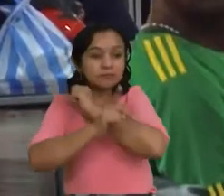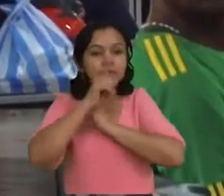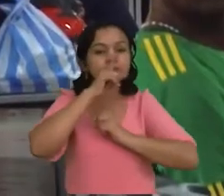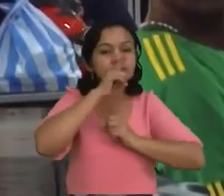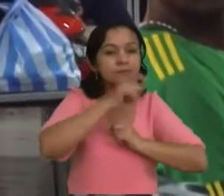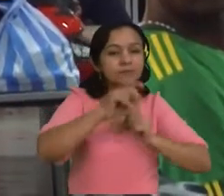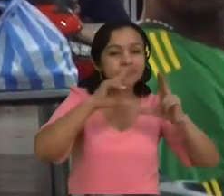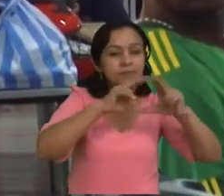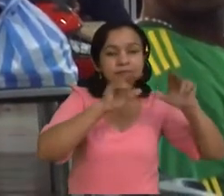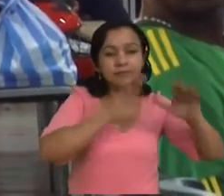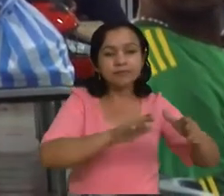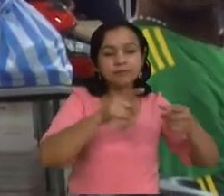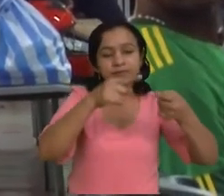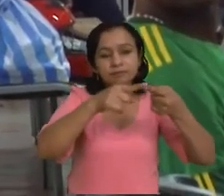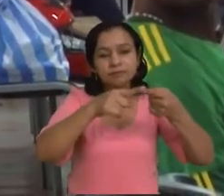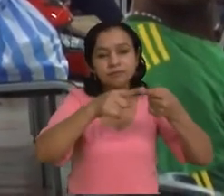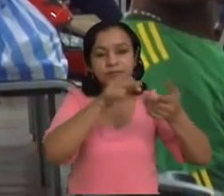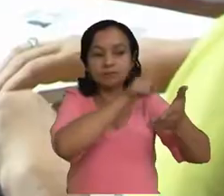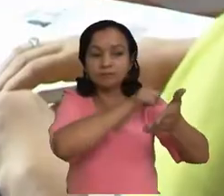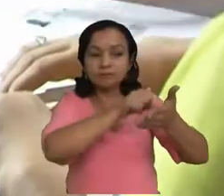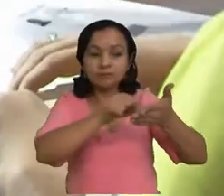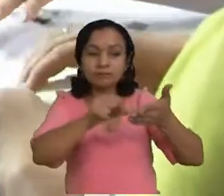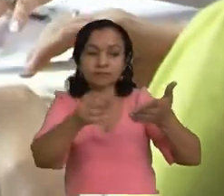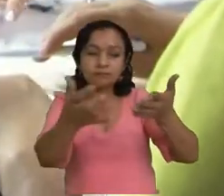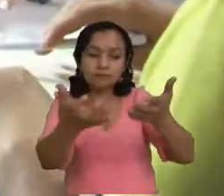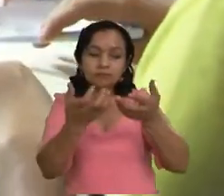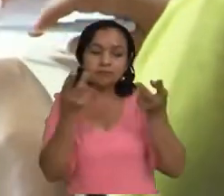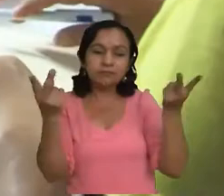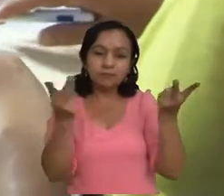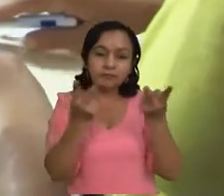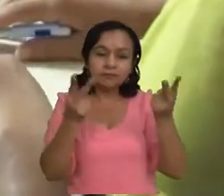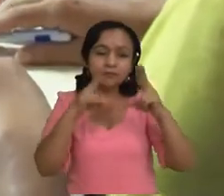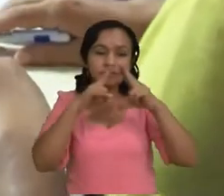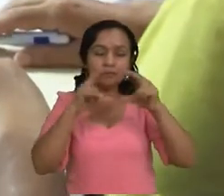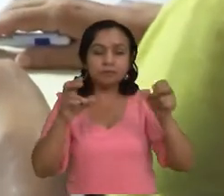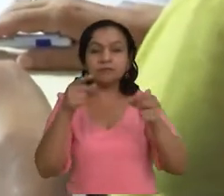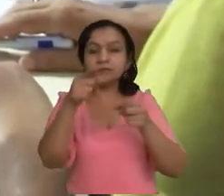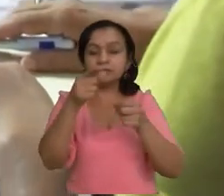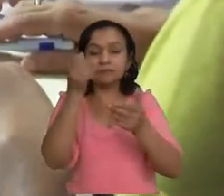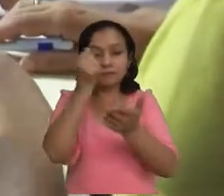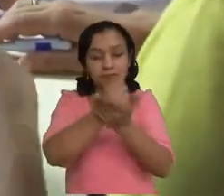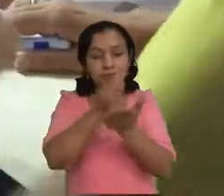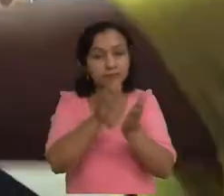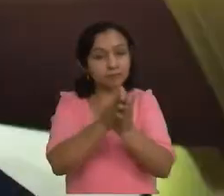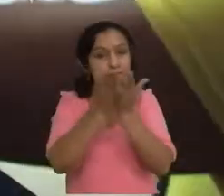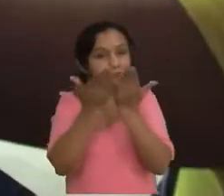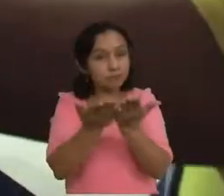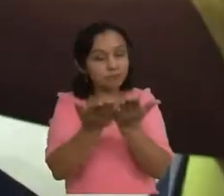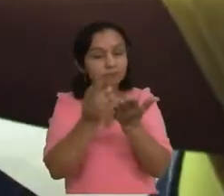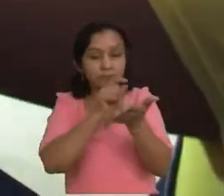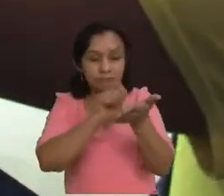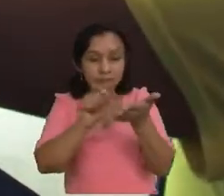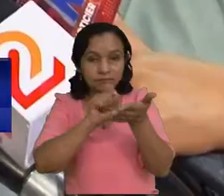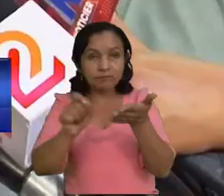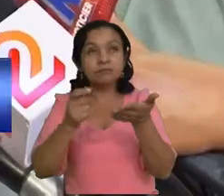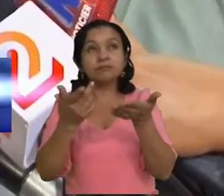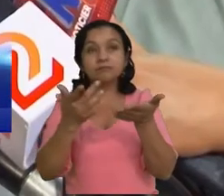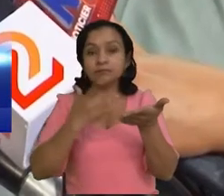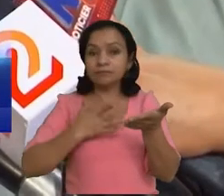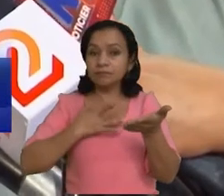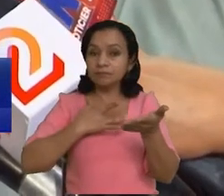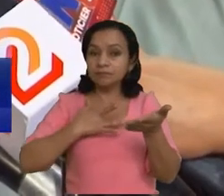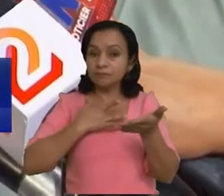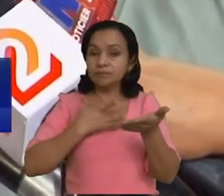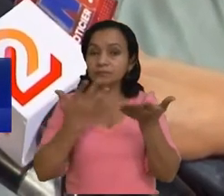los requisitos está una carta de solicitud de residencia dirigida a la Dirección General de Migración y Extranjería. Los requisitos comunes